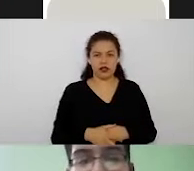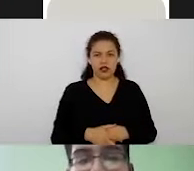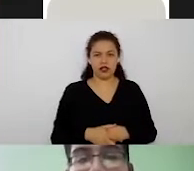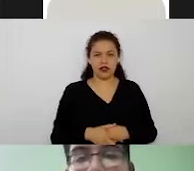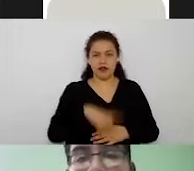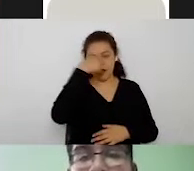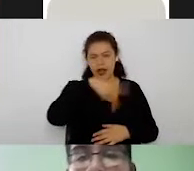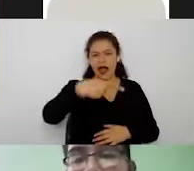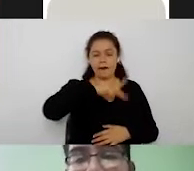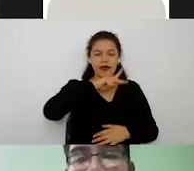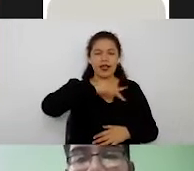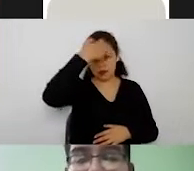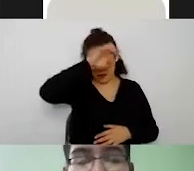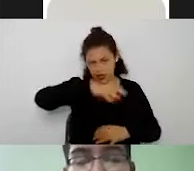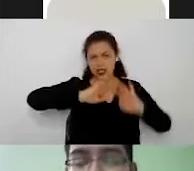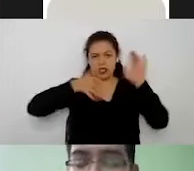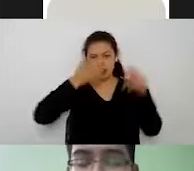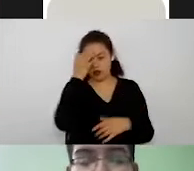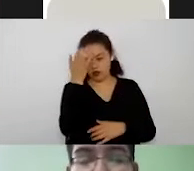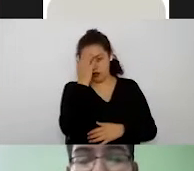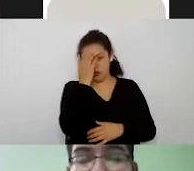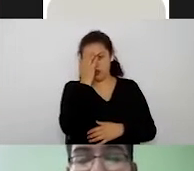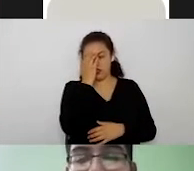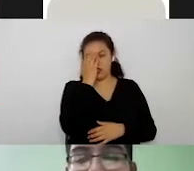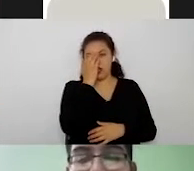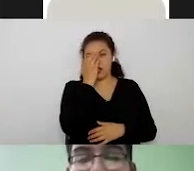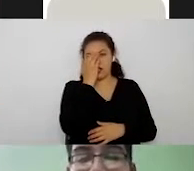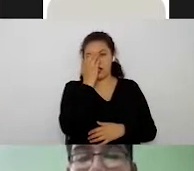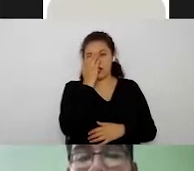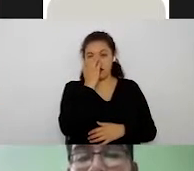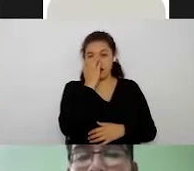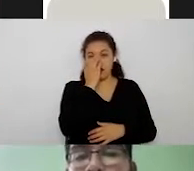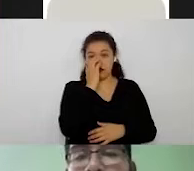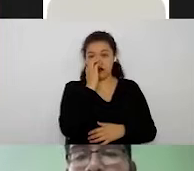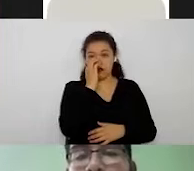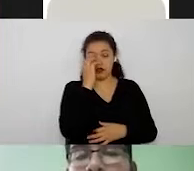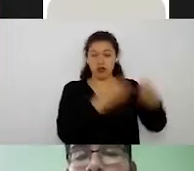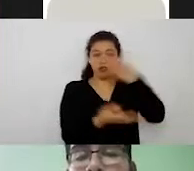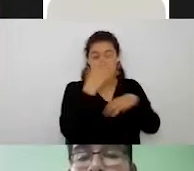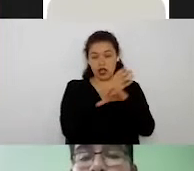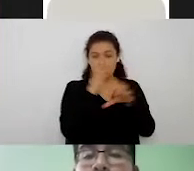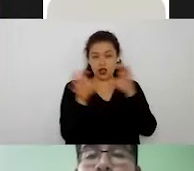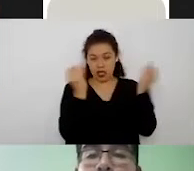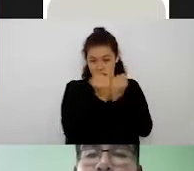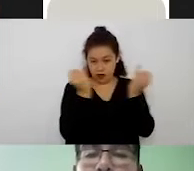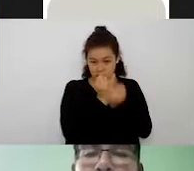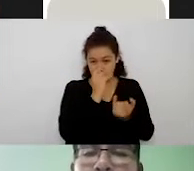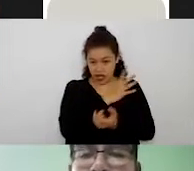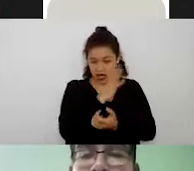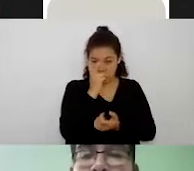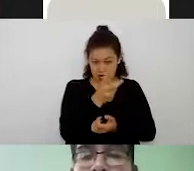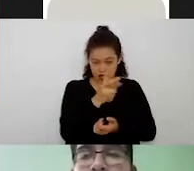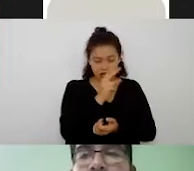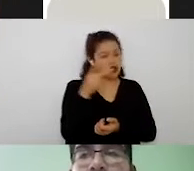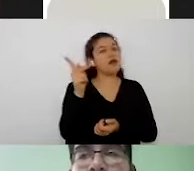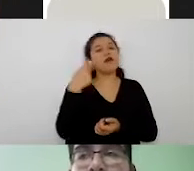desde el ya conocer que, como les digo, no todos los eventos van a ser similares, pero sí nuestra forma de actuar tiene que ser